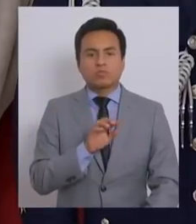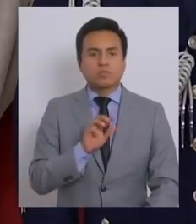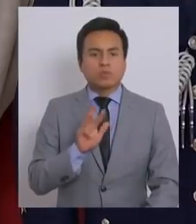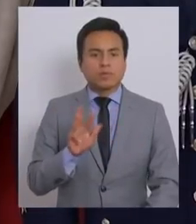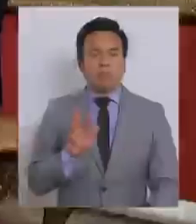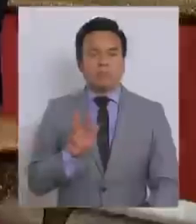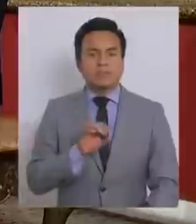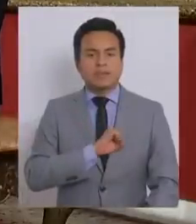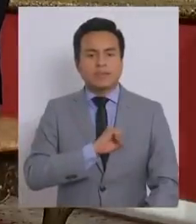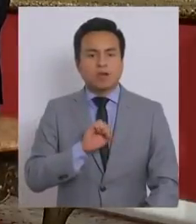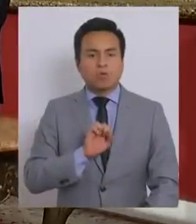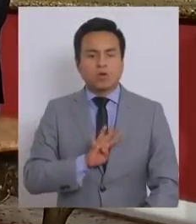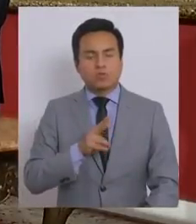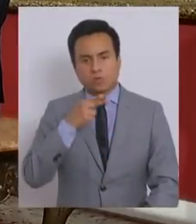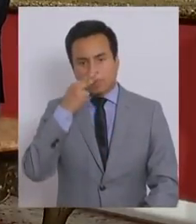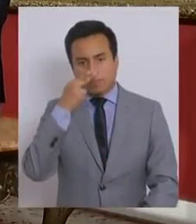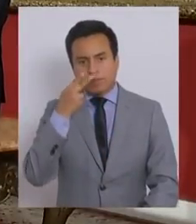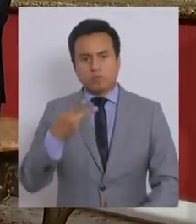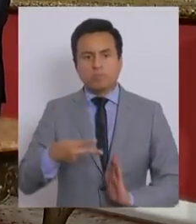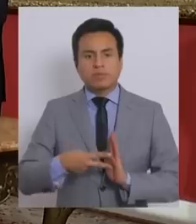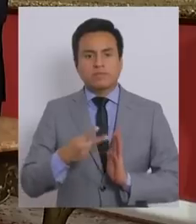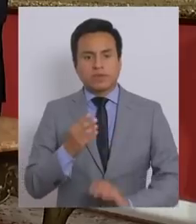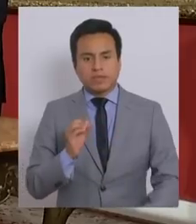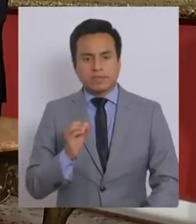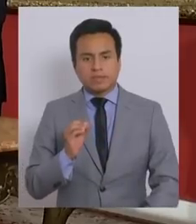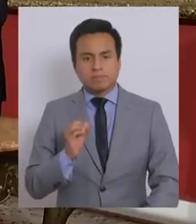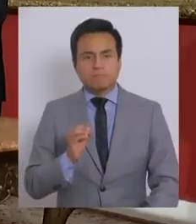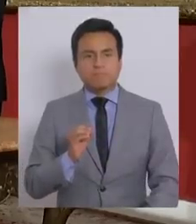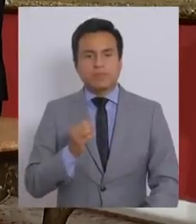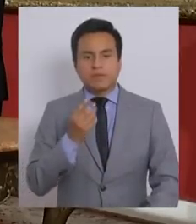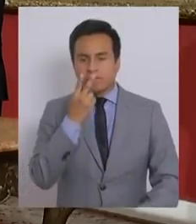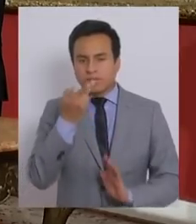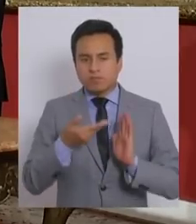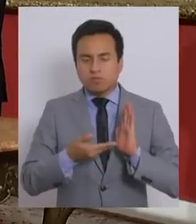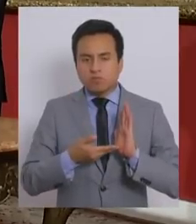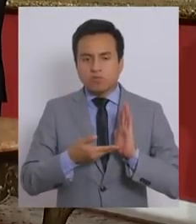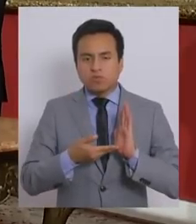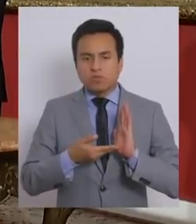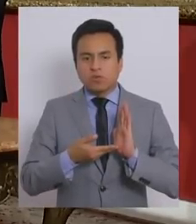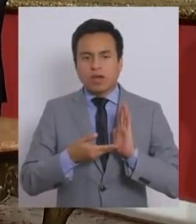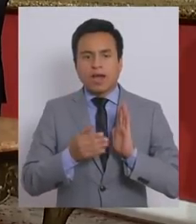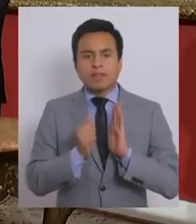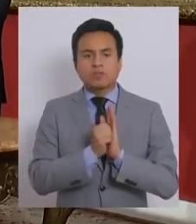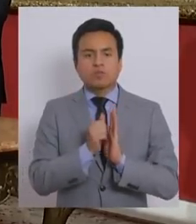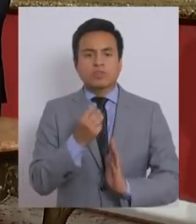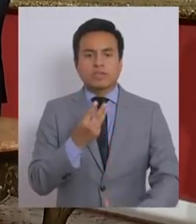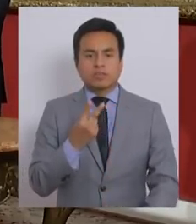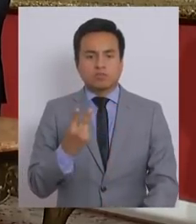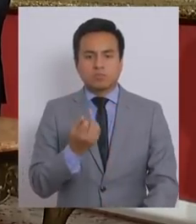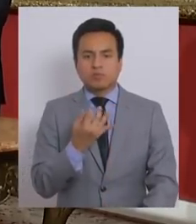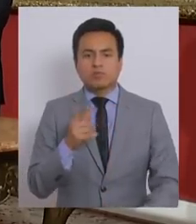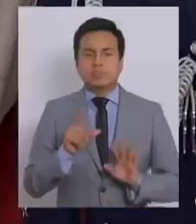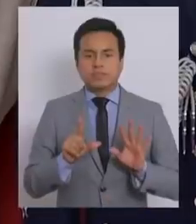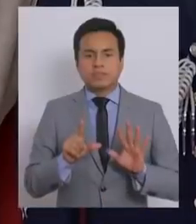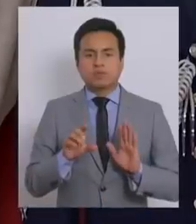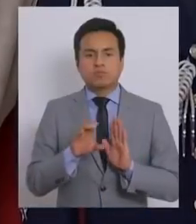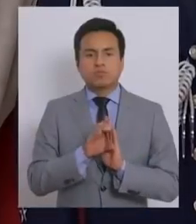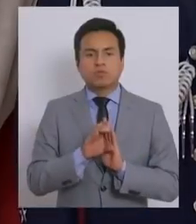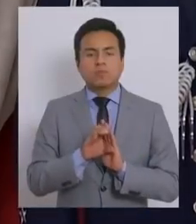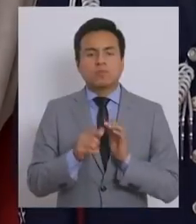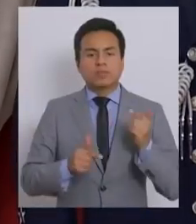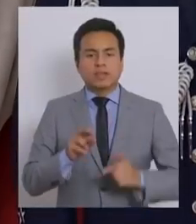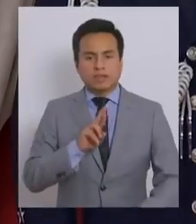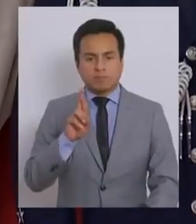Santiago, 4 de noviembre de 2020. Visto lo dispuesto en el artículo 32, número 7 de la Constitución Política